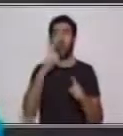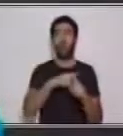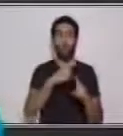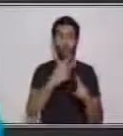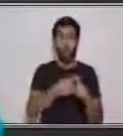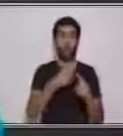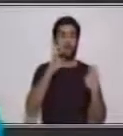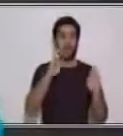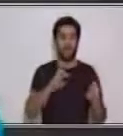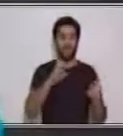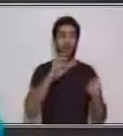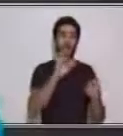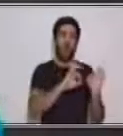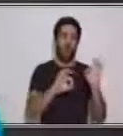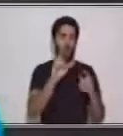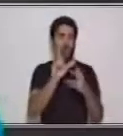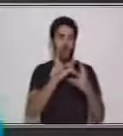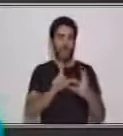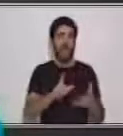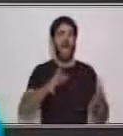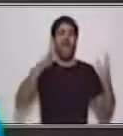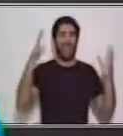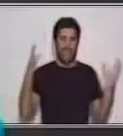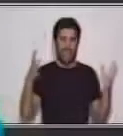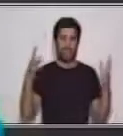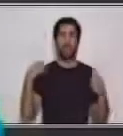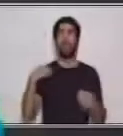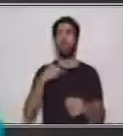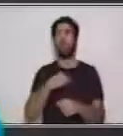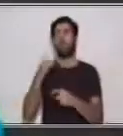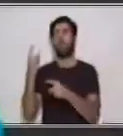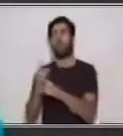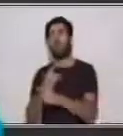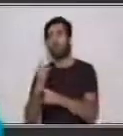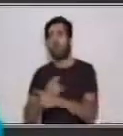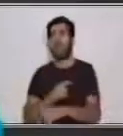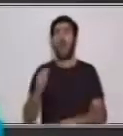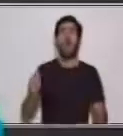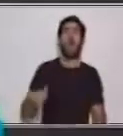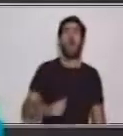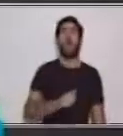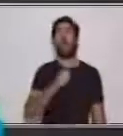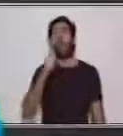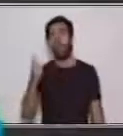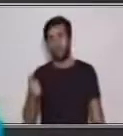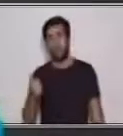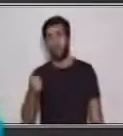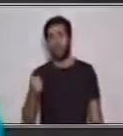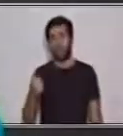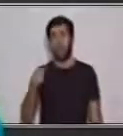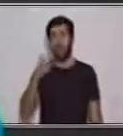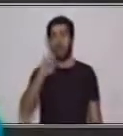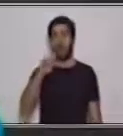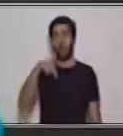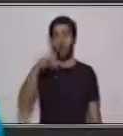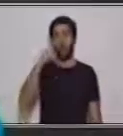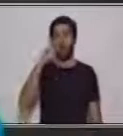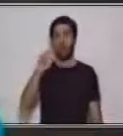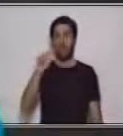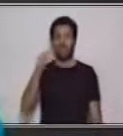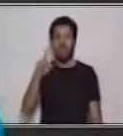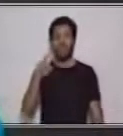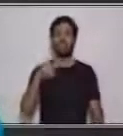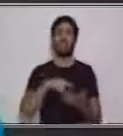es adecuado utilizar otra unidad de medida, otra unidad de peso que se llama